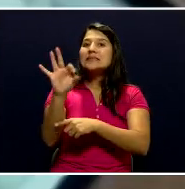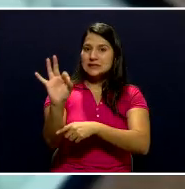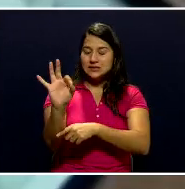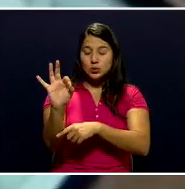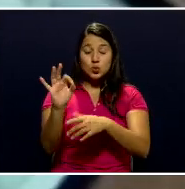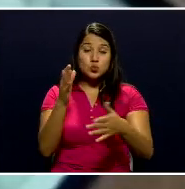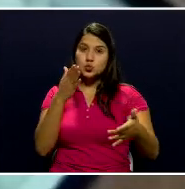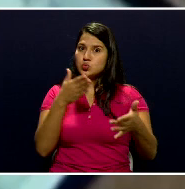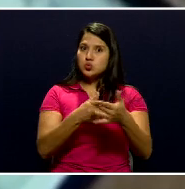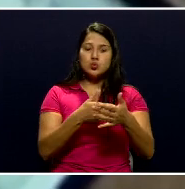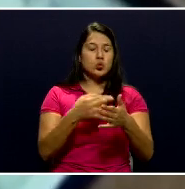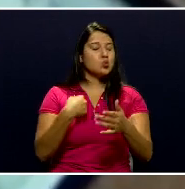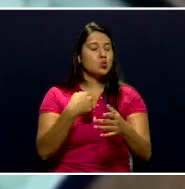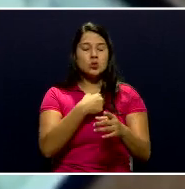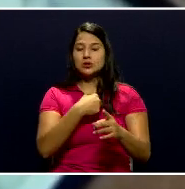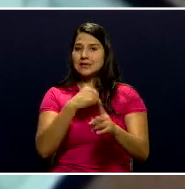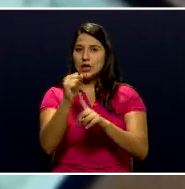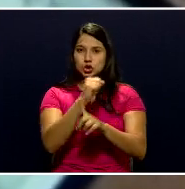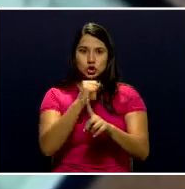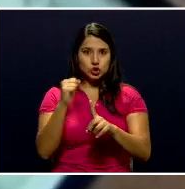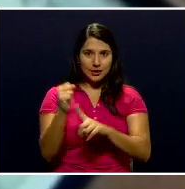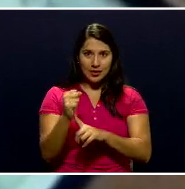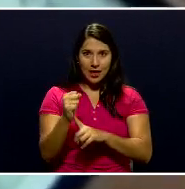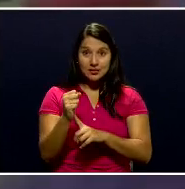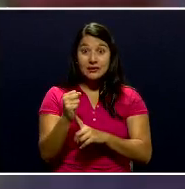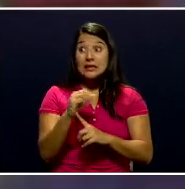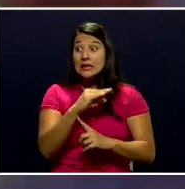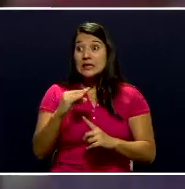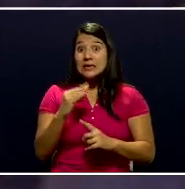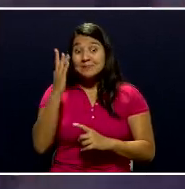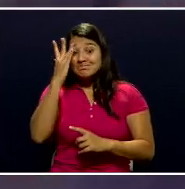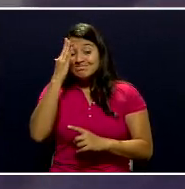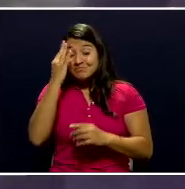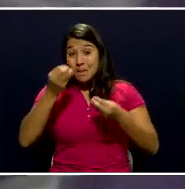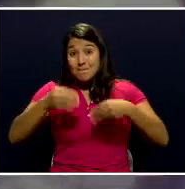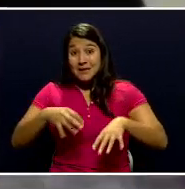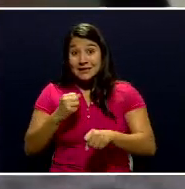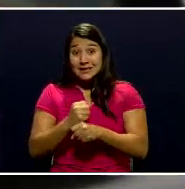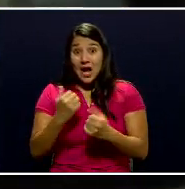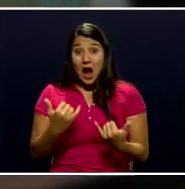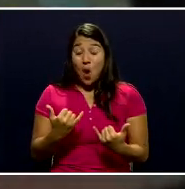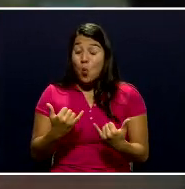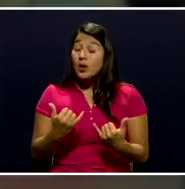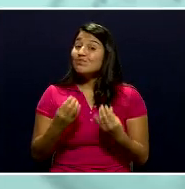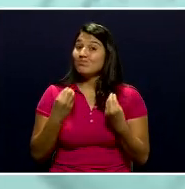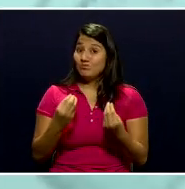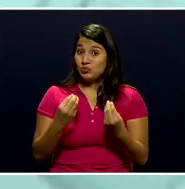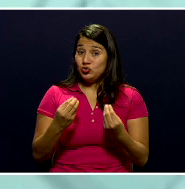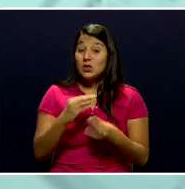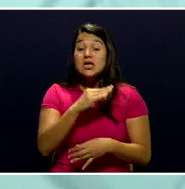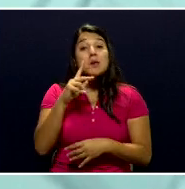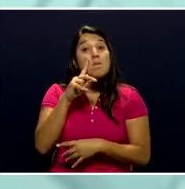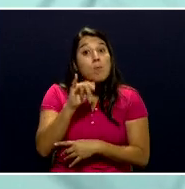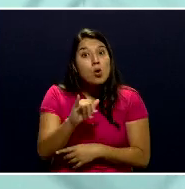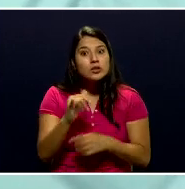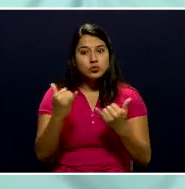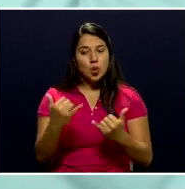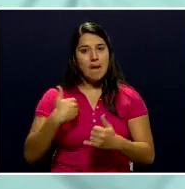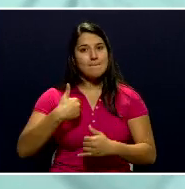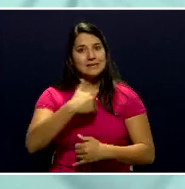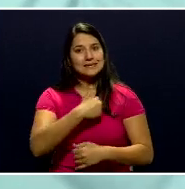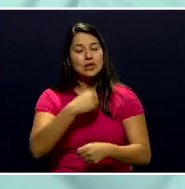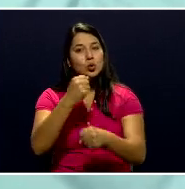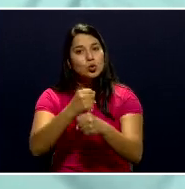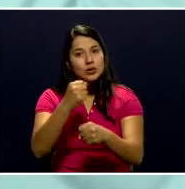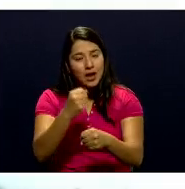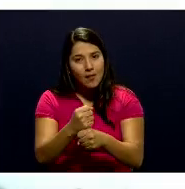duda alguna a nuestra sociedad, y es que el temor de quedarse sin trabajo es bastante latente en nuestra población, y por esta razón es que el Ministerio de Trabajo